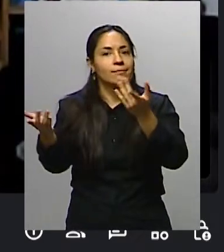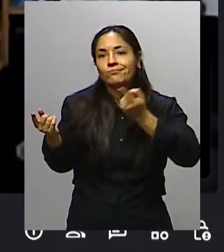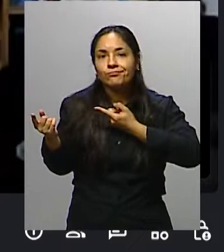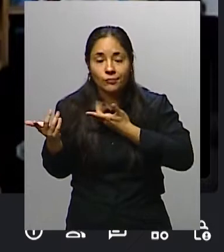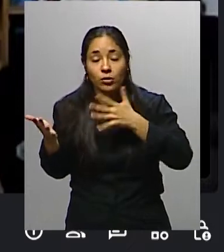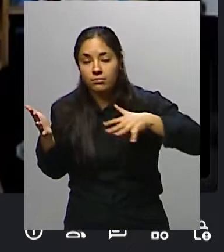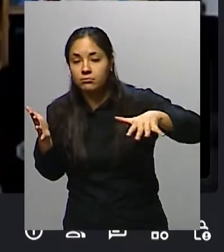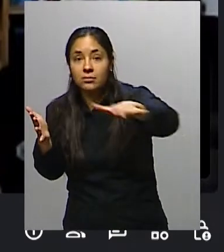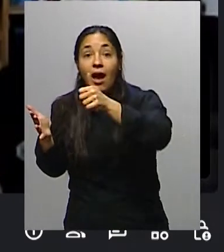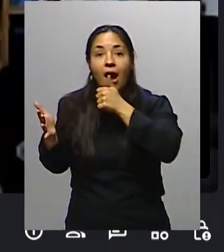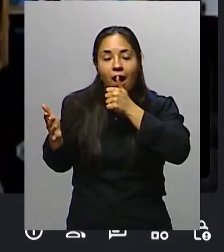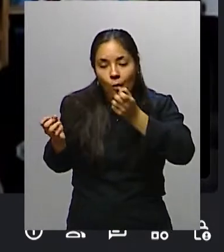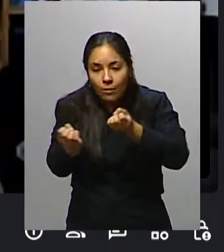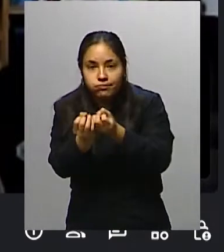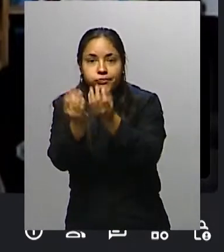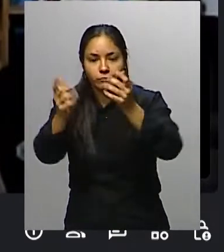modificación,